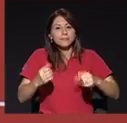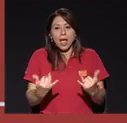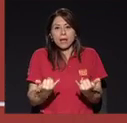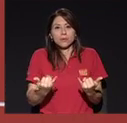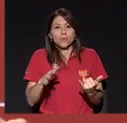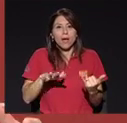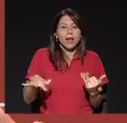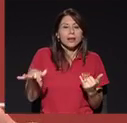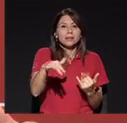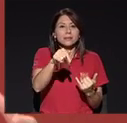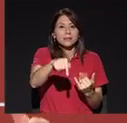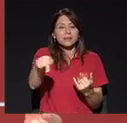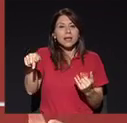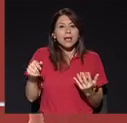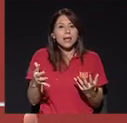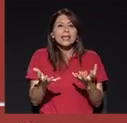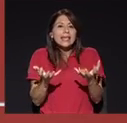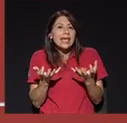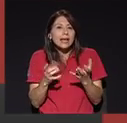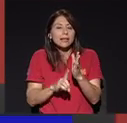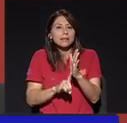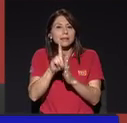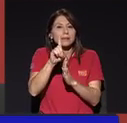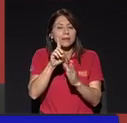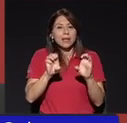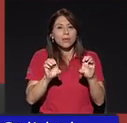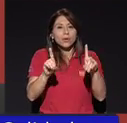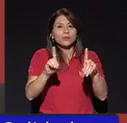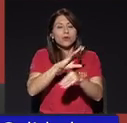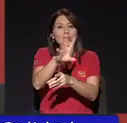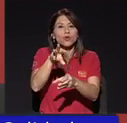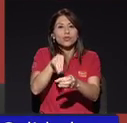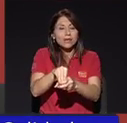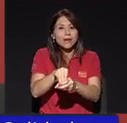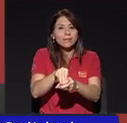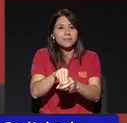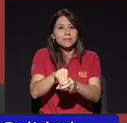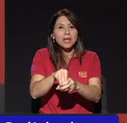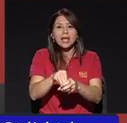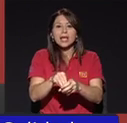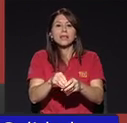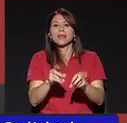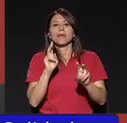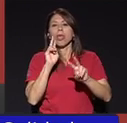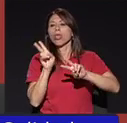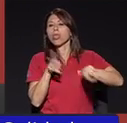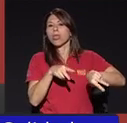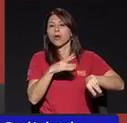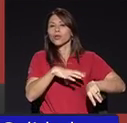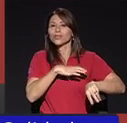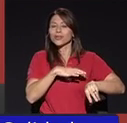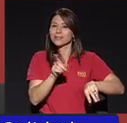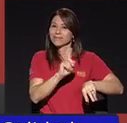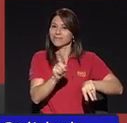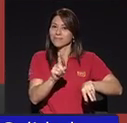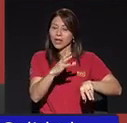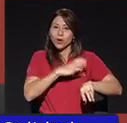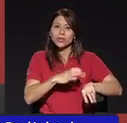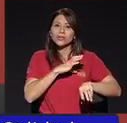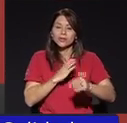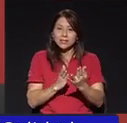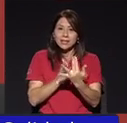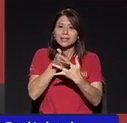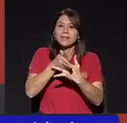puedan querer desarrollar una educación inclusiva sin mirar las condiciones, porque de las condiciones de